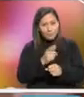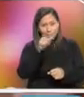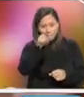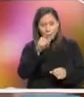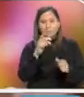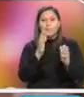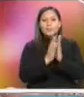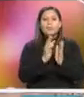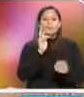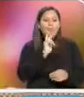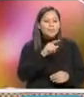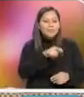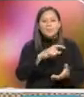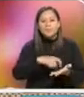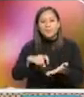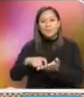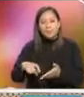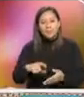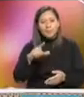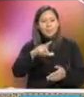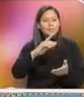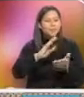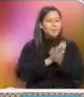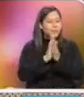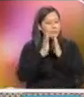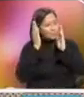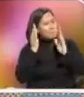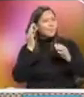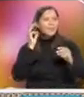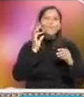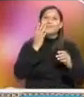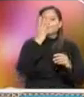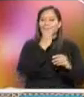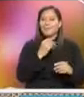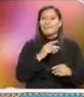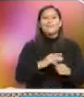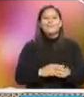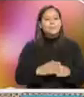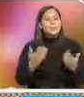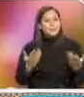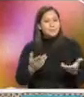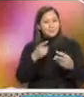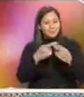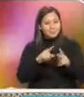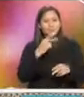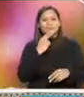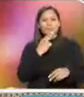que prueben los productos, a que se reenamoren de su cabello y a que, bueno,